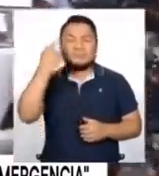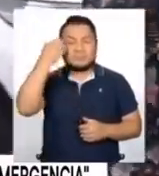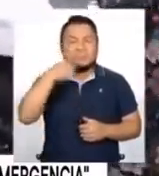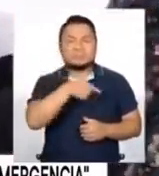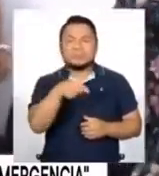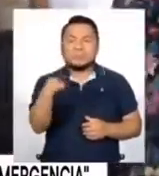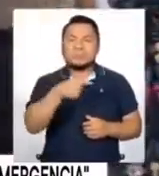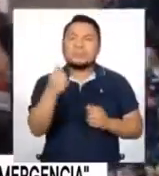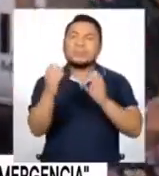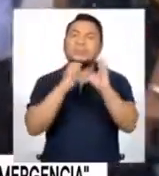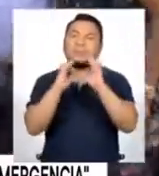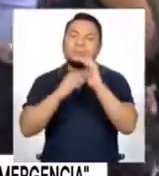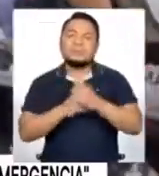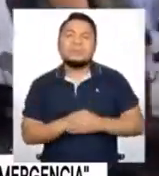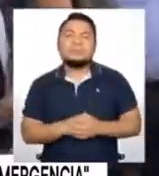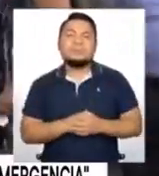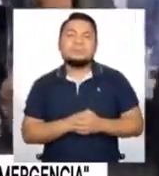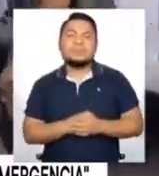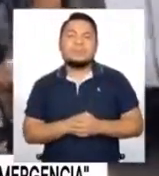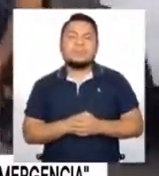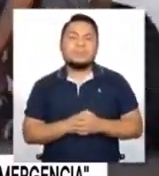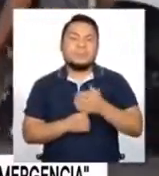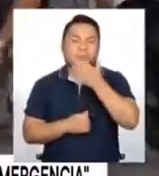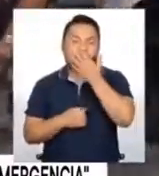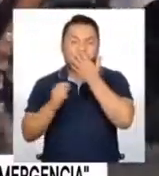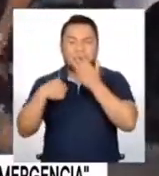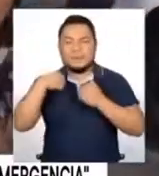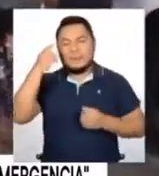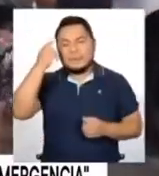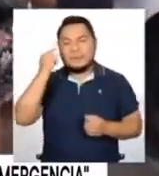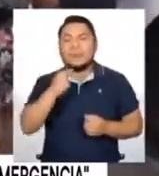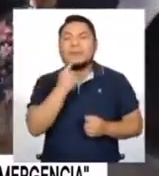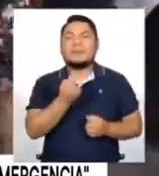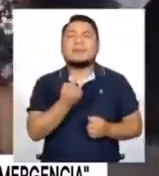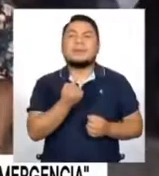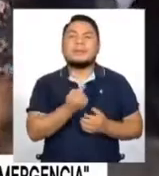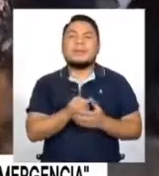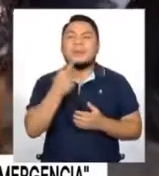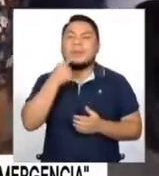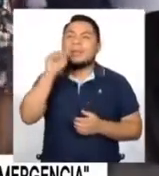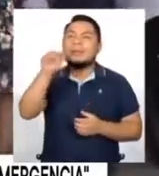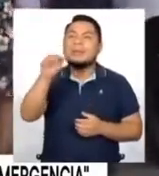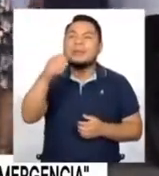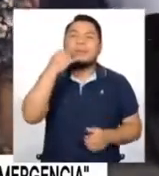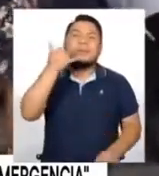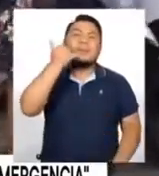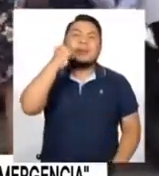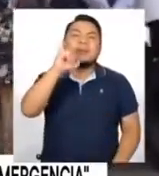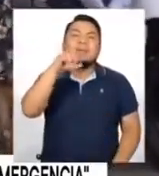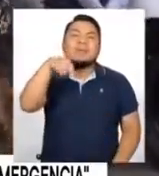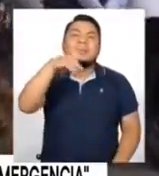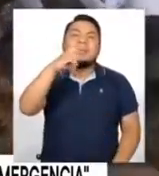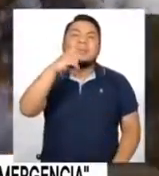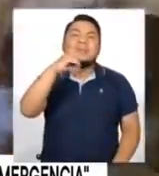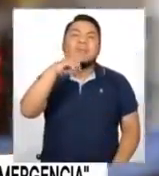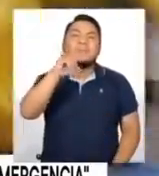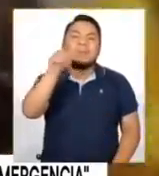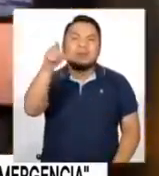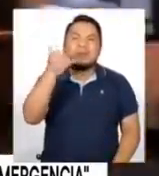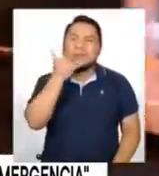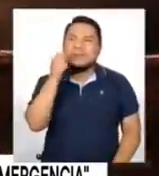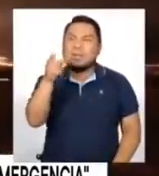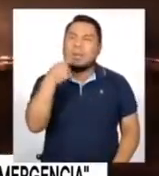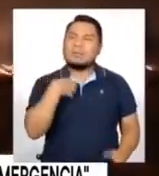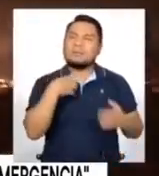eso me parece que no es prudente alentar a, digamos, a unas denuncias en el DECOPI ni nada por el estilo, ¿no? Más aún sabiendo que, por